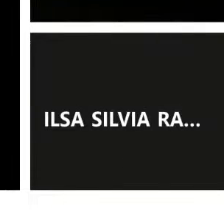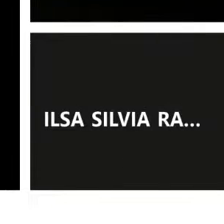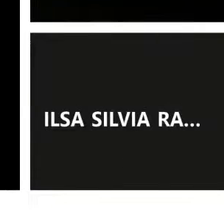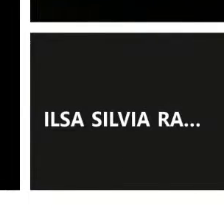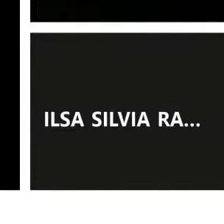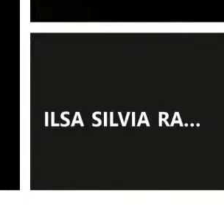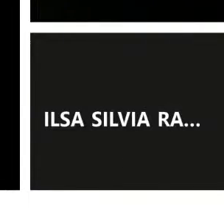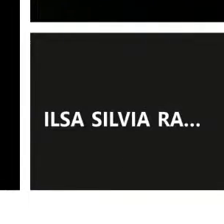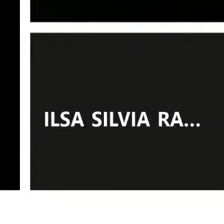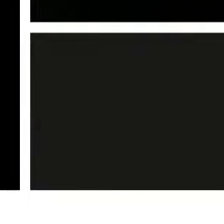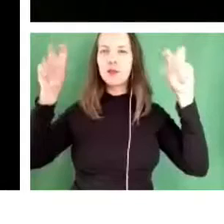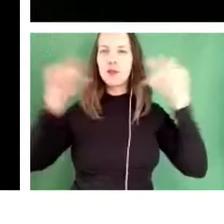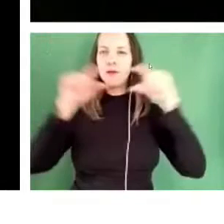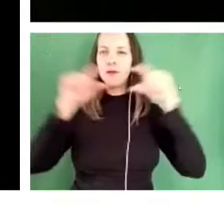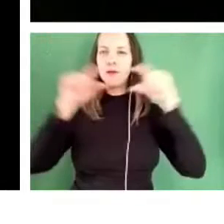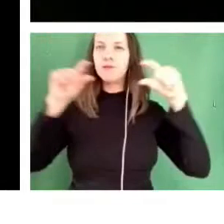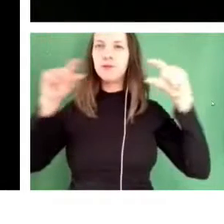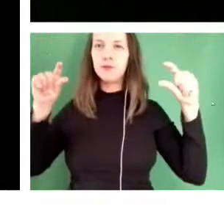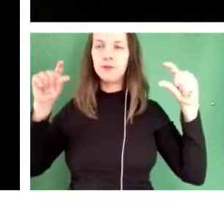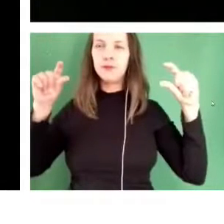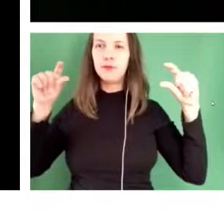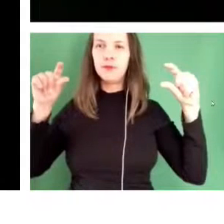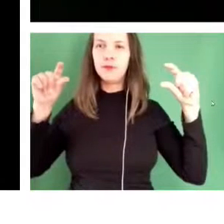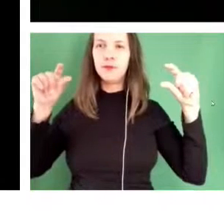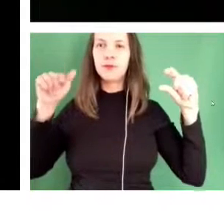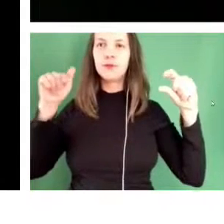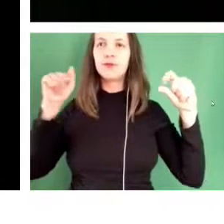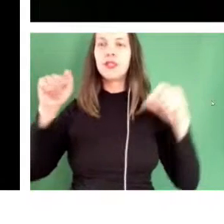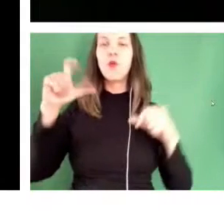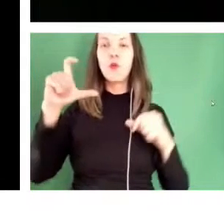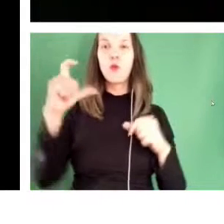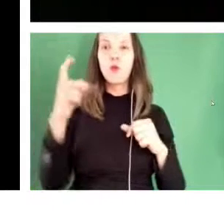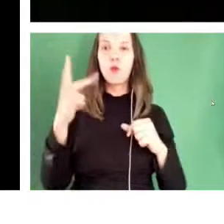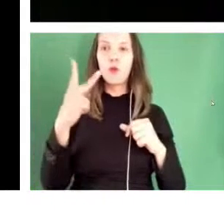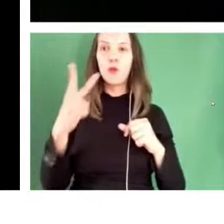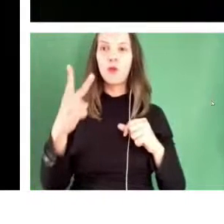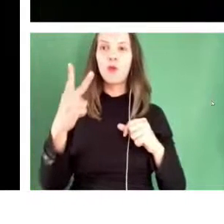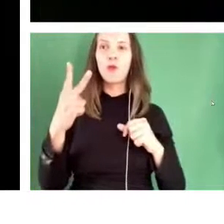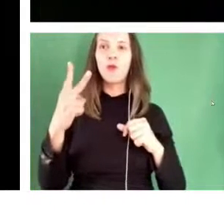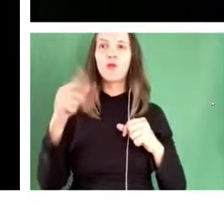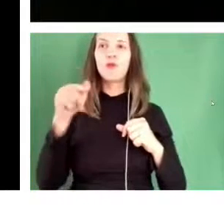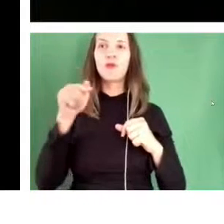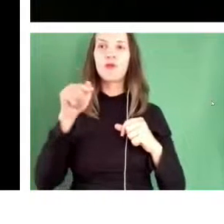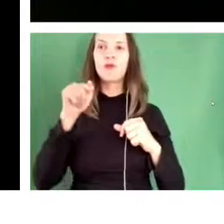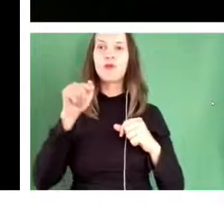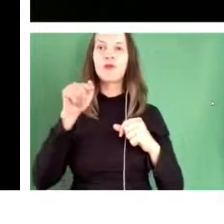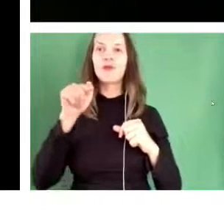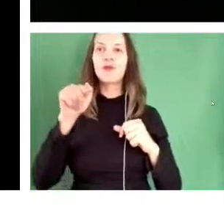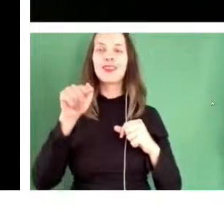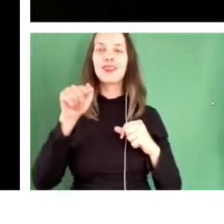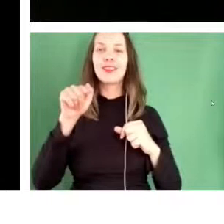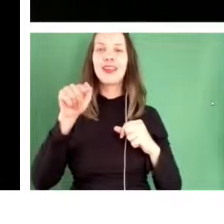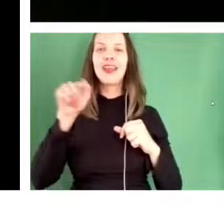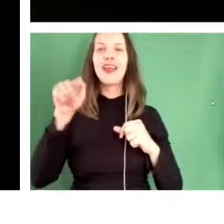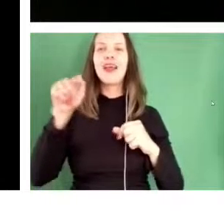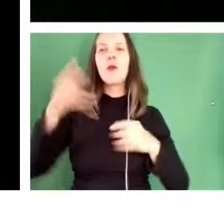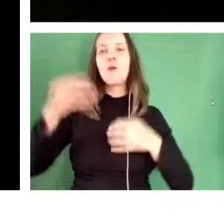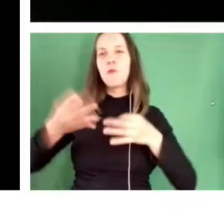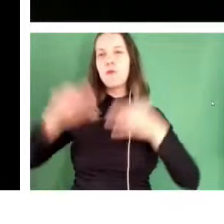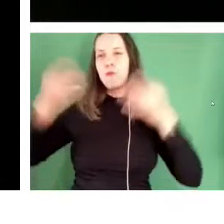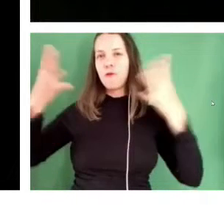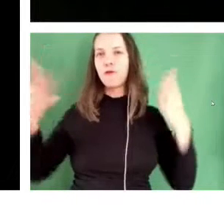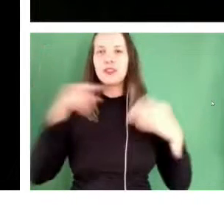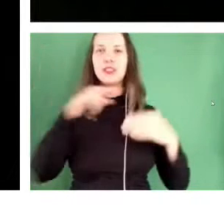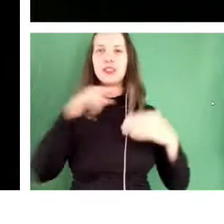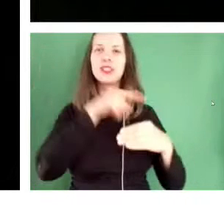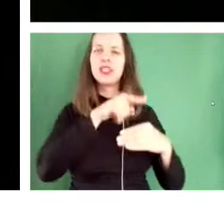y su currículum vitae. Ahí tenemos su profesión, que es administrador de empresas,